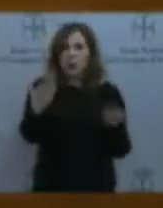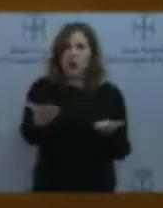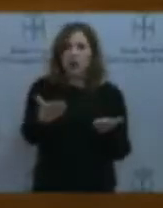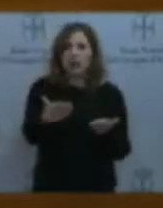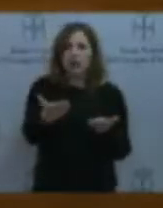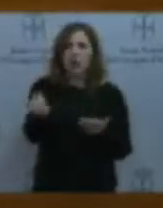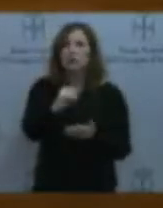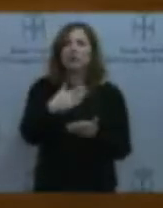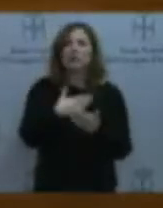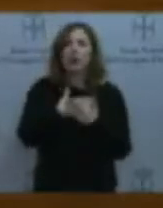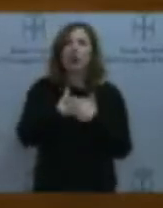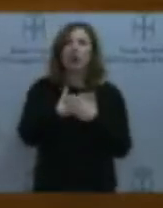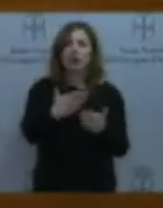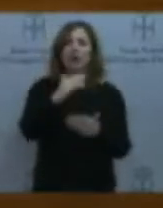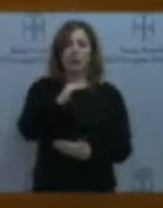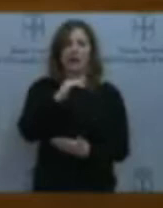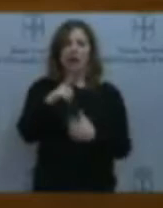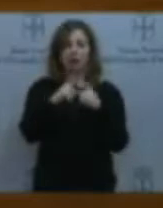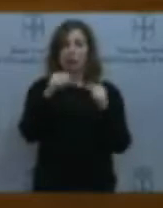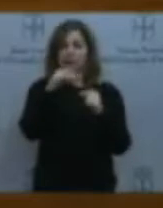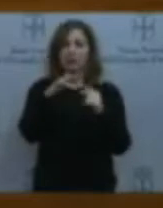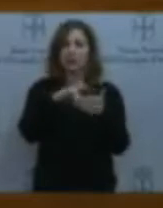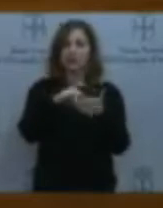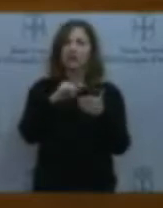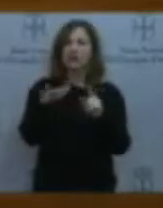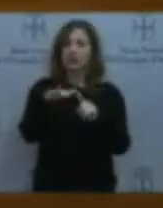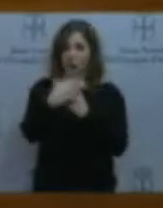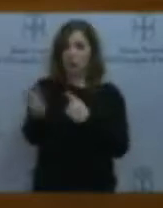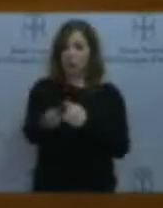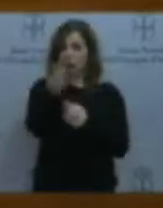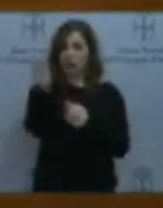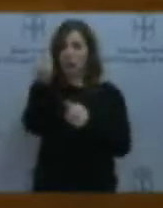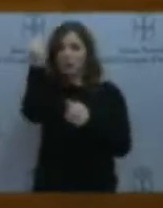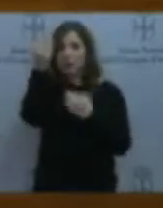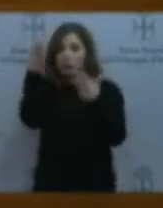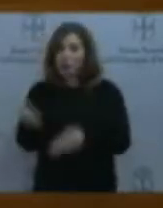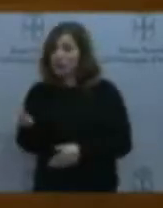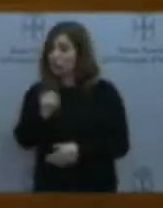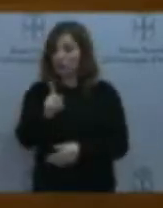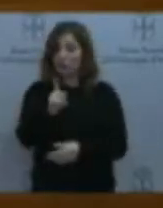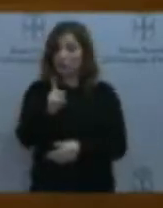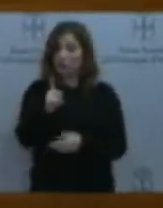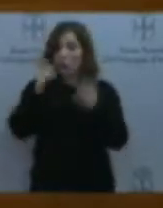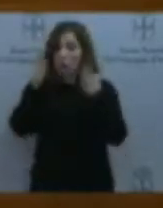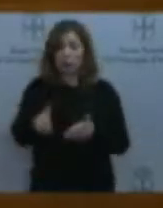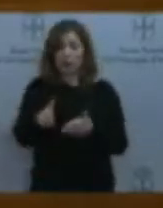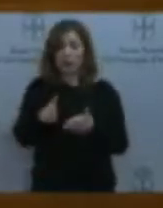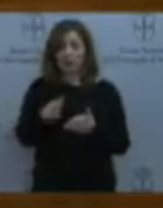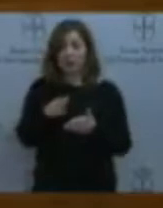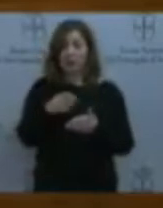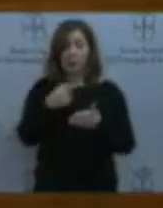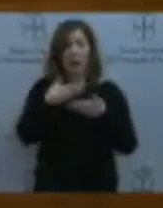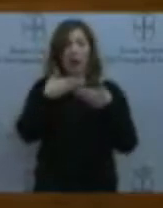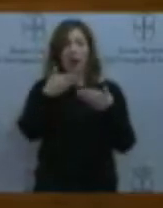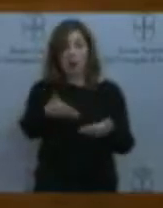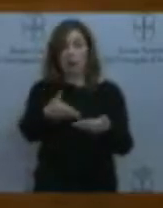que no confíen en la capacidad de Asturias para salir de esta situación, es que no creen que vayan a ser ustedes, al menos ustedes solos, los que les vayan a ayudar